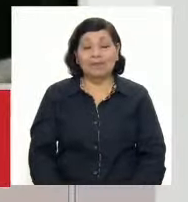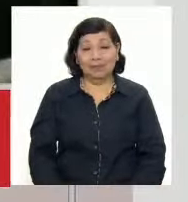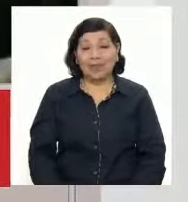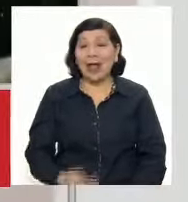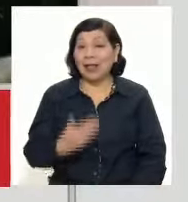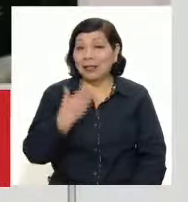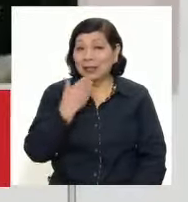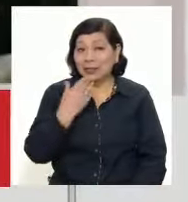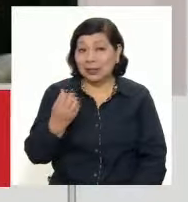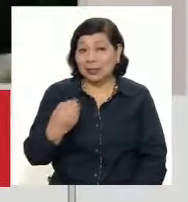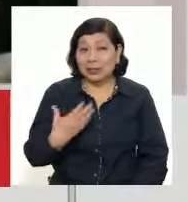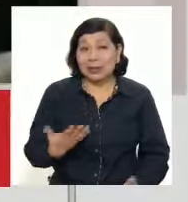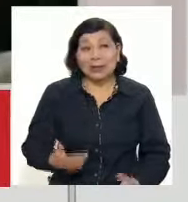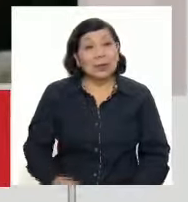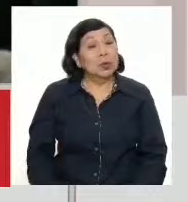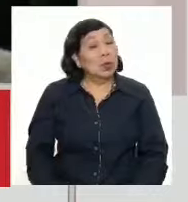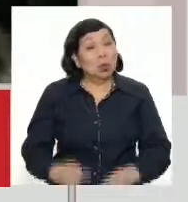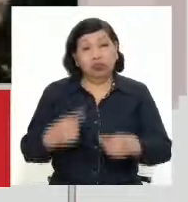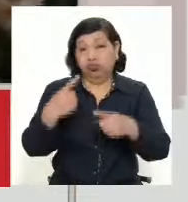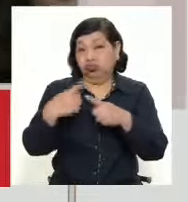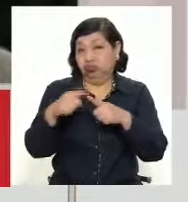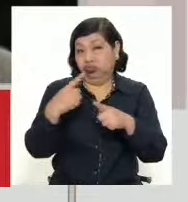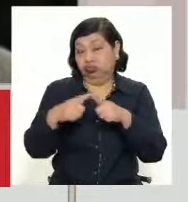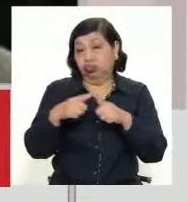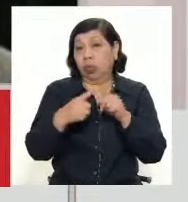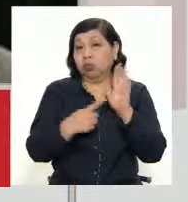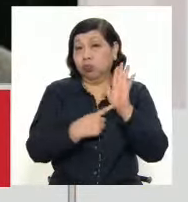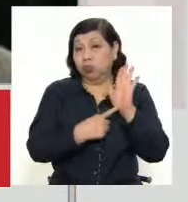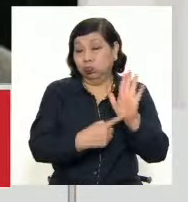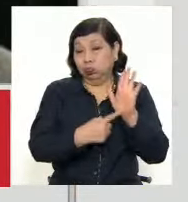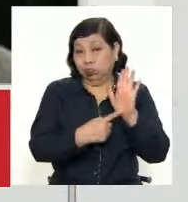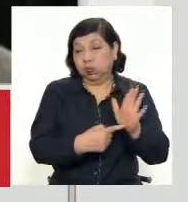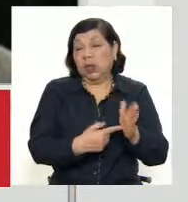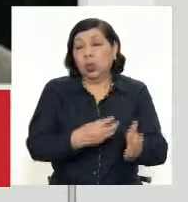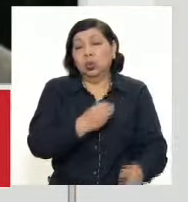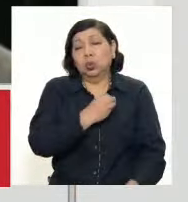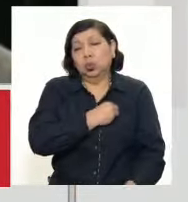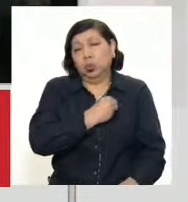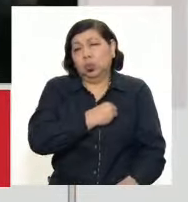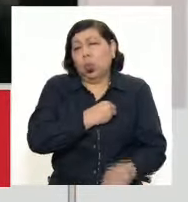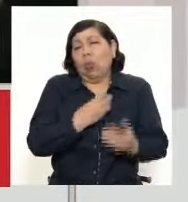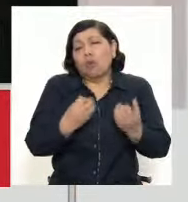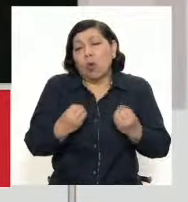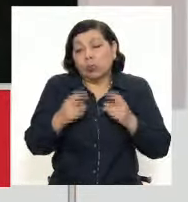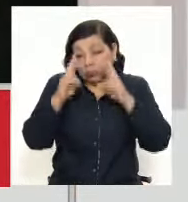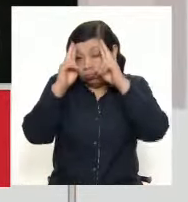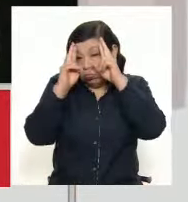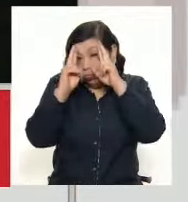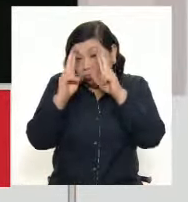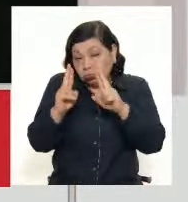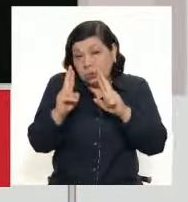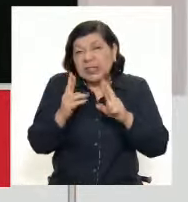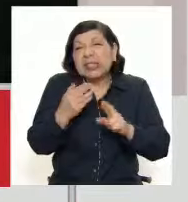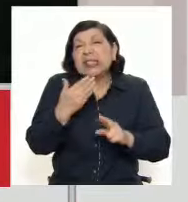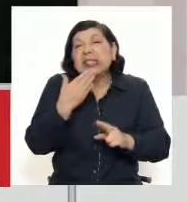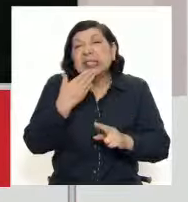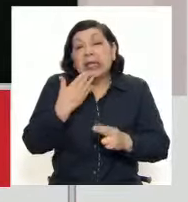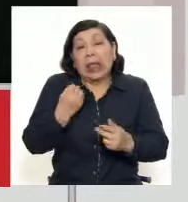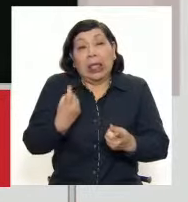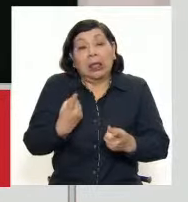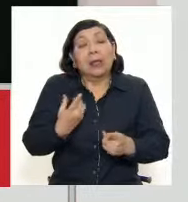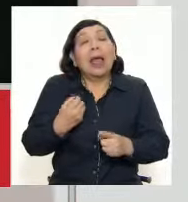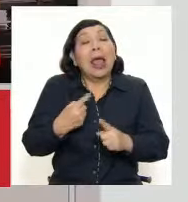Schreiber, muchísimas gracias. Han sido diversas las muestras de afecto y también respeto, ¿no? Sobre todo. A quien fue